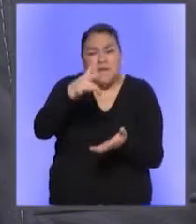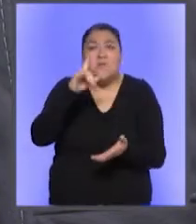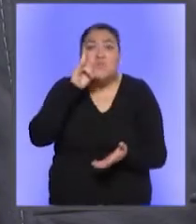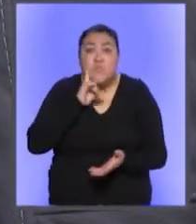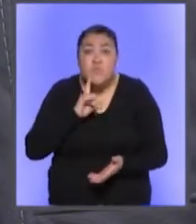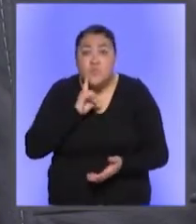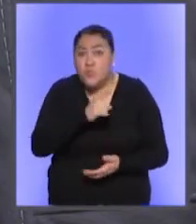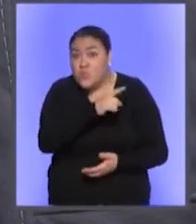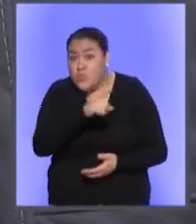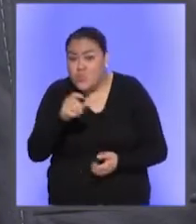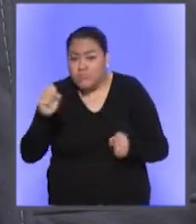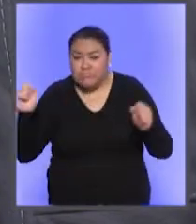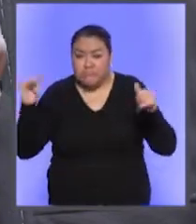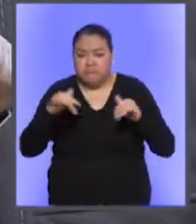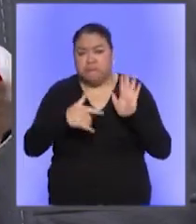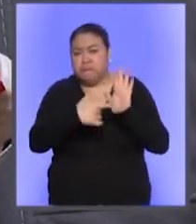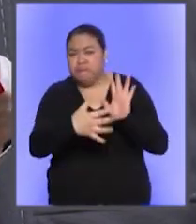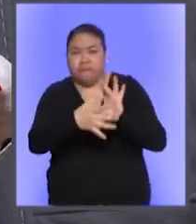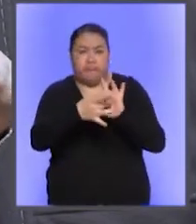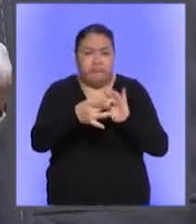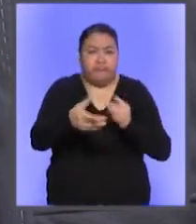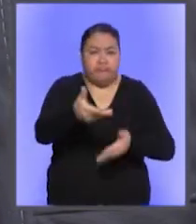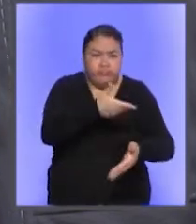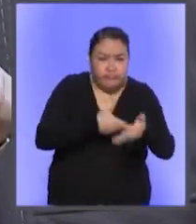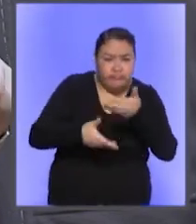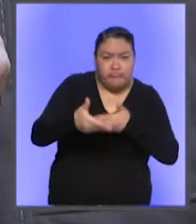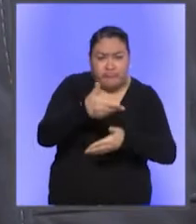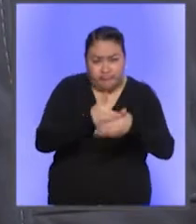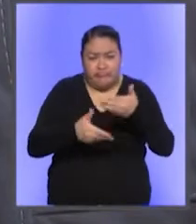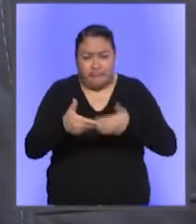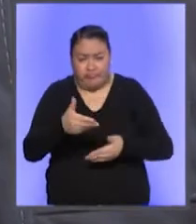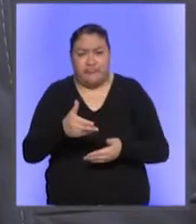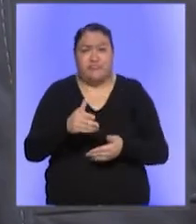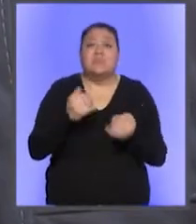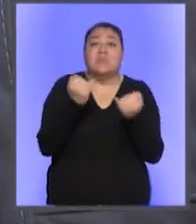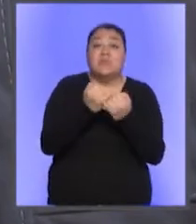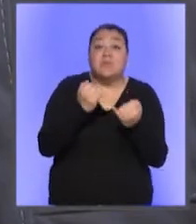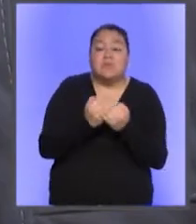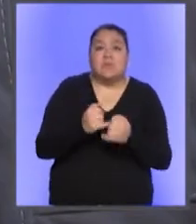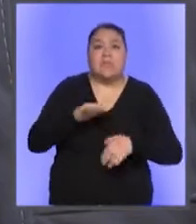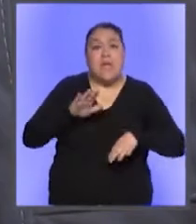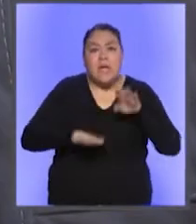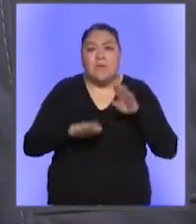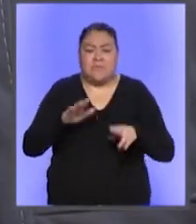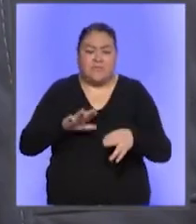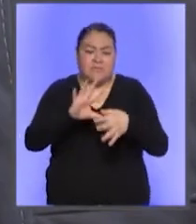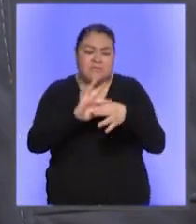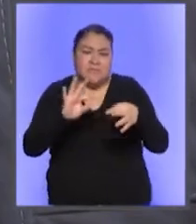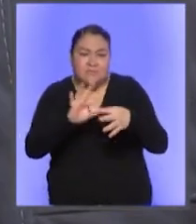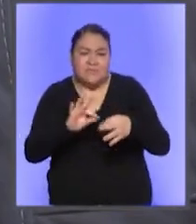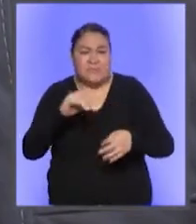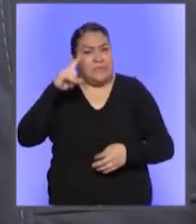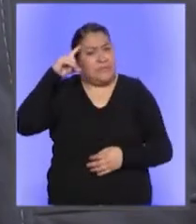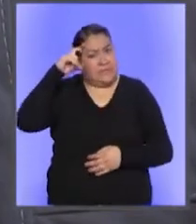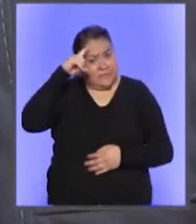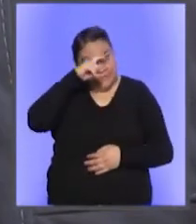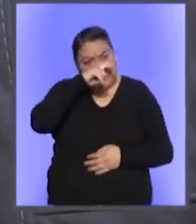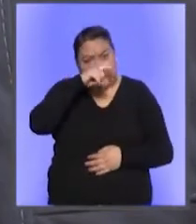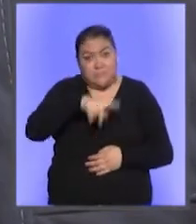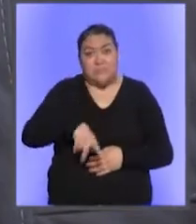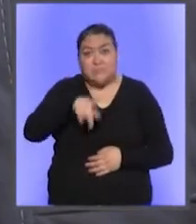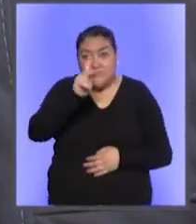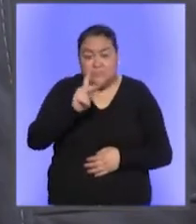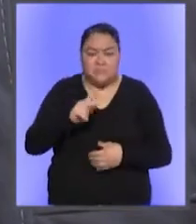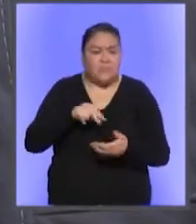a todas las mujeres que quisieron compartir sus historias sus experiencias a veces no es fácil y me parece que